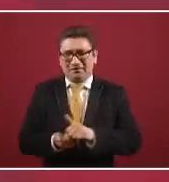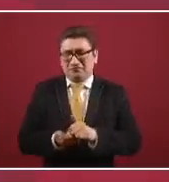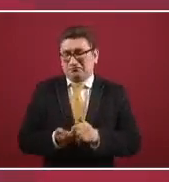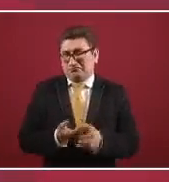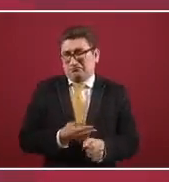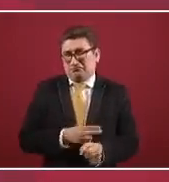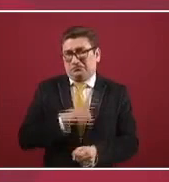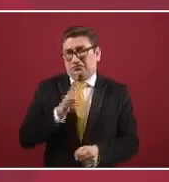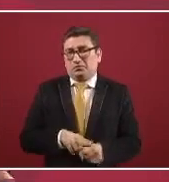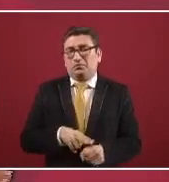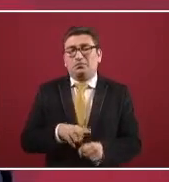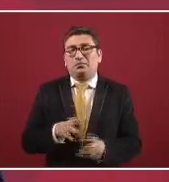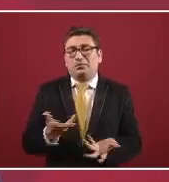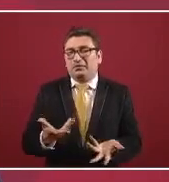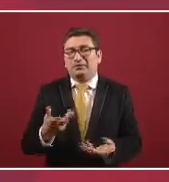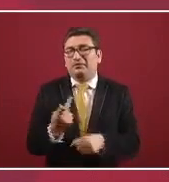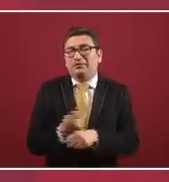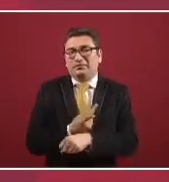como